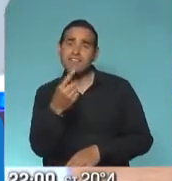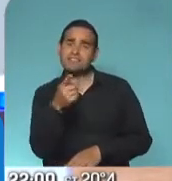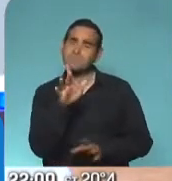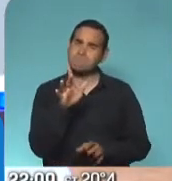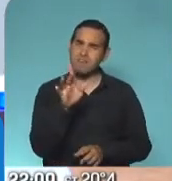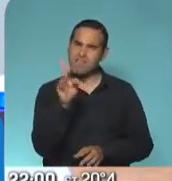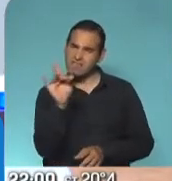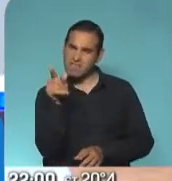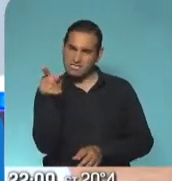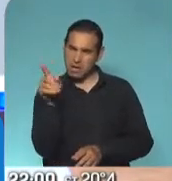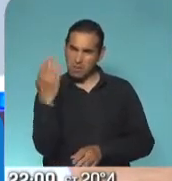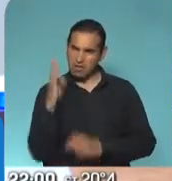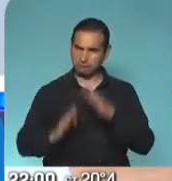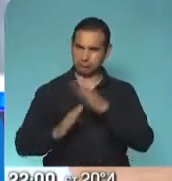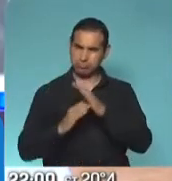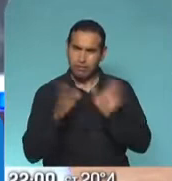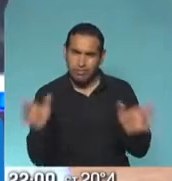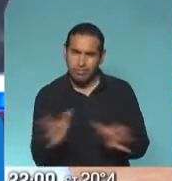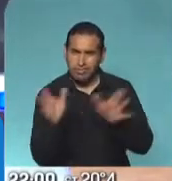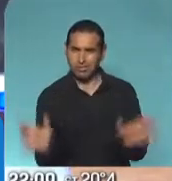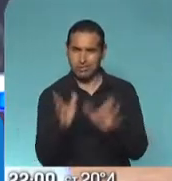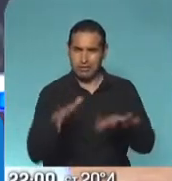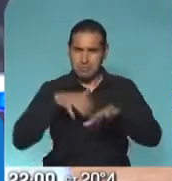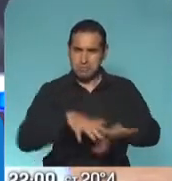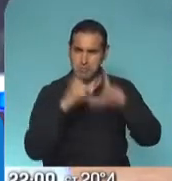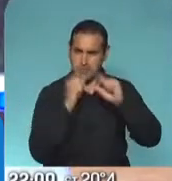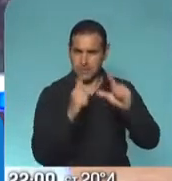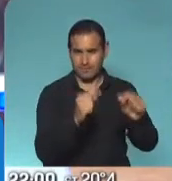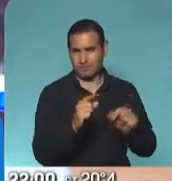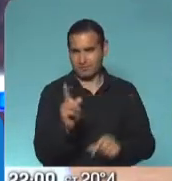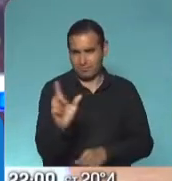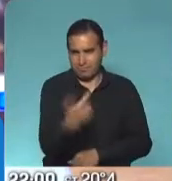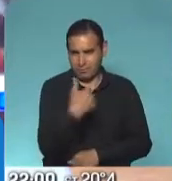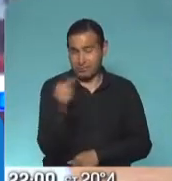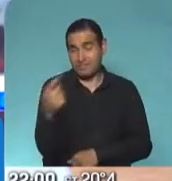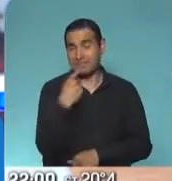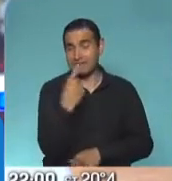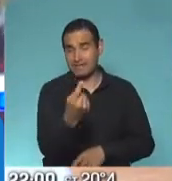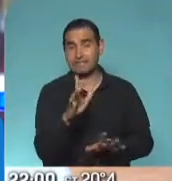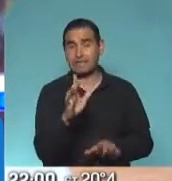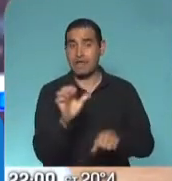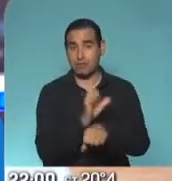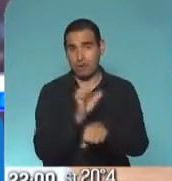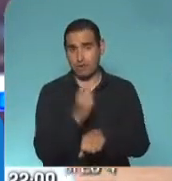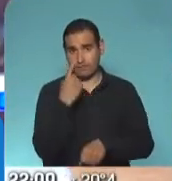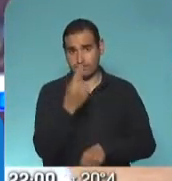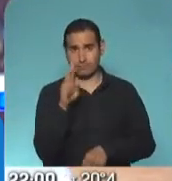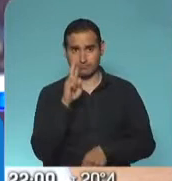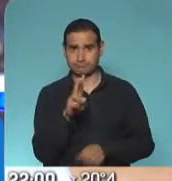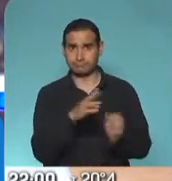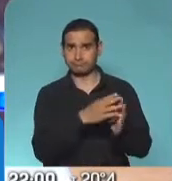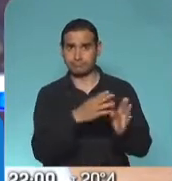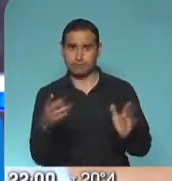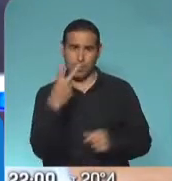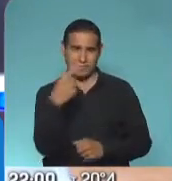pueda liderar una movilización de la magnitud y la intensidad que se está viviendo en Ecuador, que se vivió en Ecuador en estos días. Ya lleva más